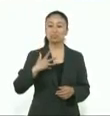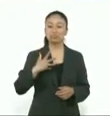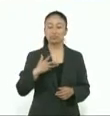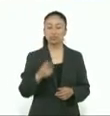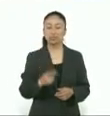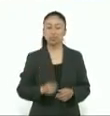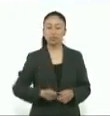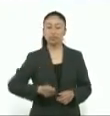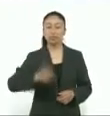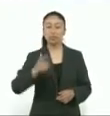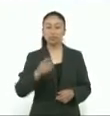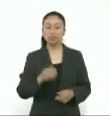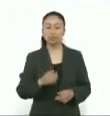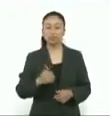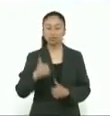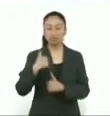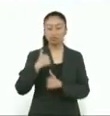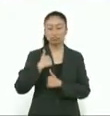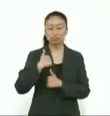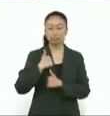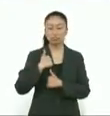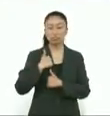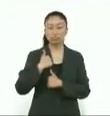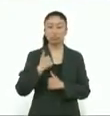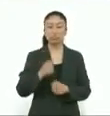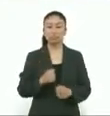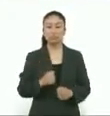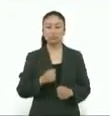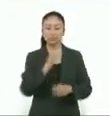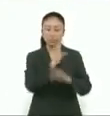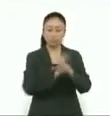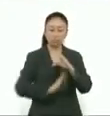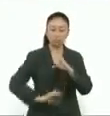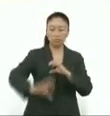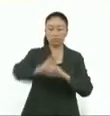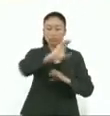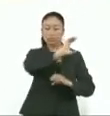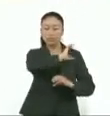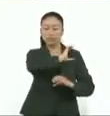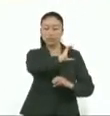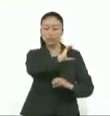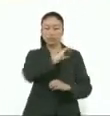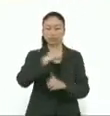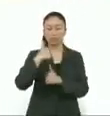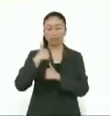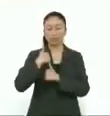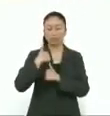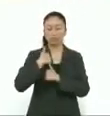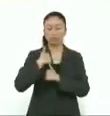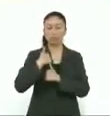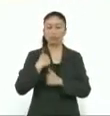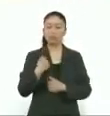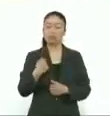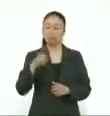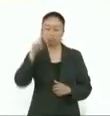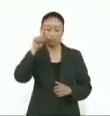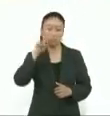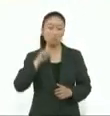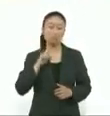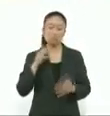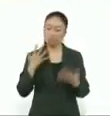ejército que Claudia Sheinbaum fundó, ese ejército de adelitas valerosas